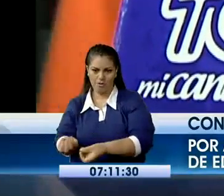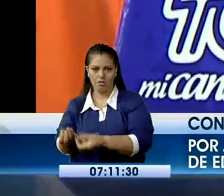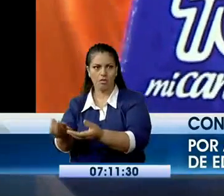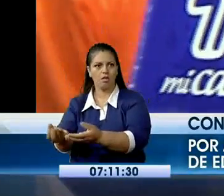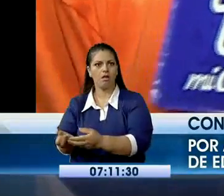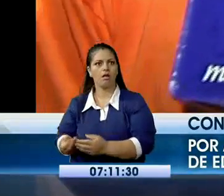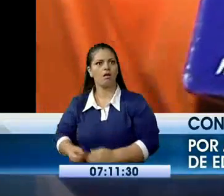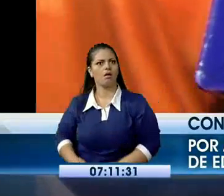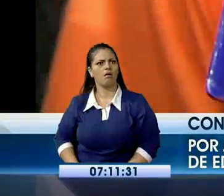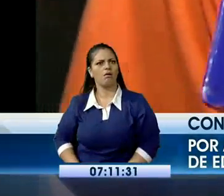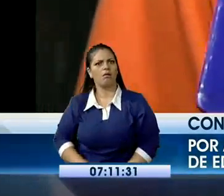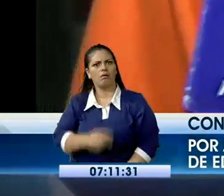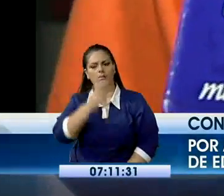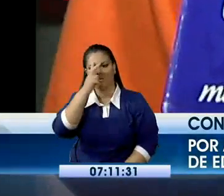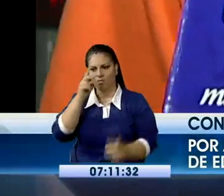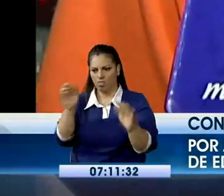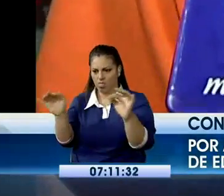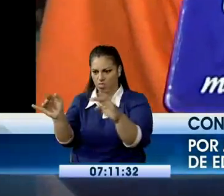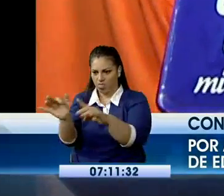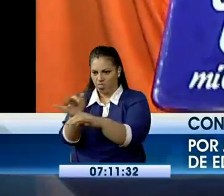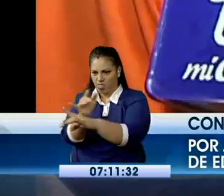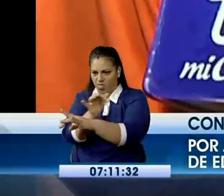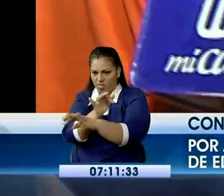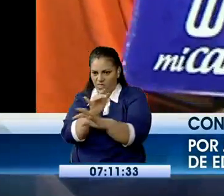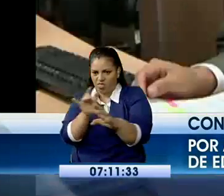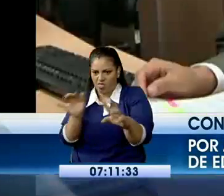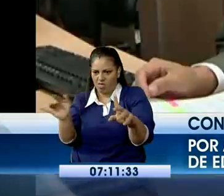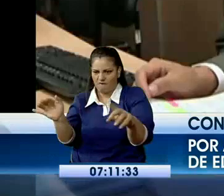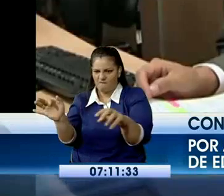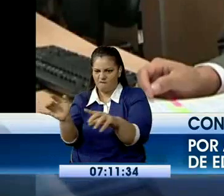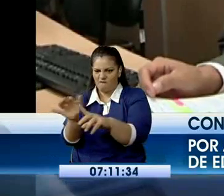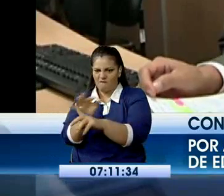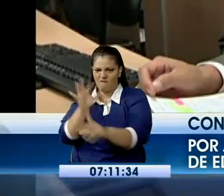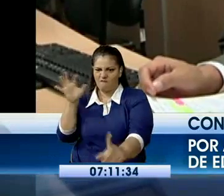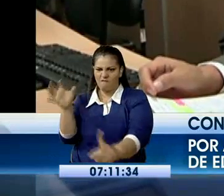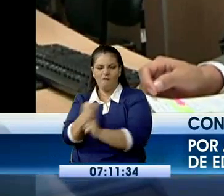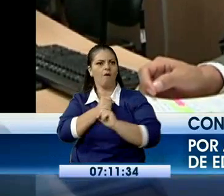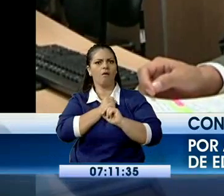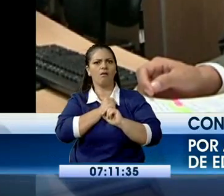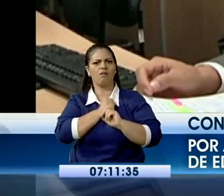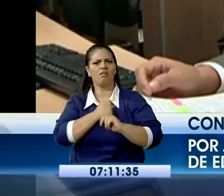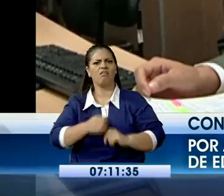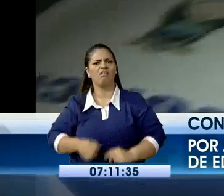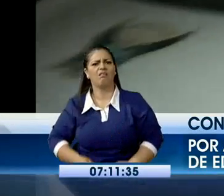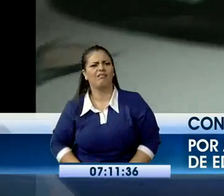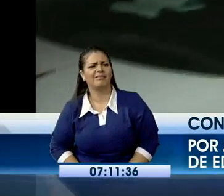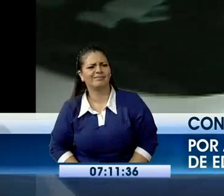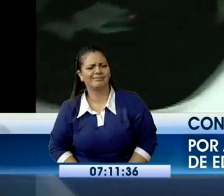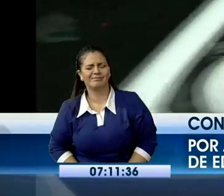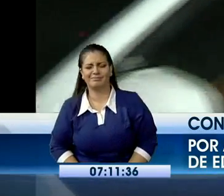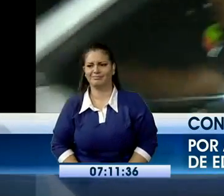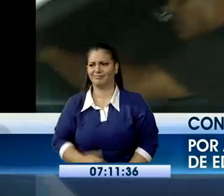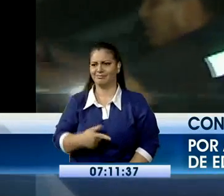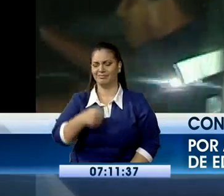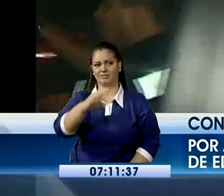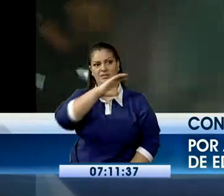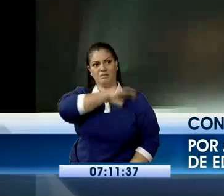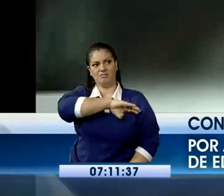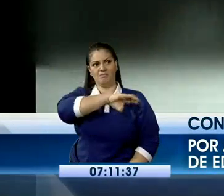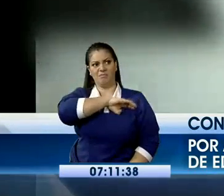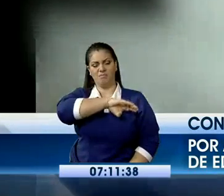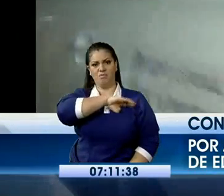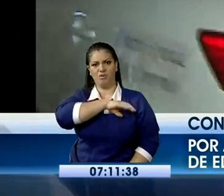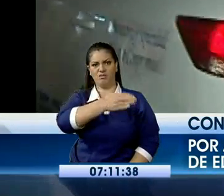bien con ustedes? Claro, conmigo a veces se portaba bien, me saludaba. El fiscal Neil Dueñas, de la Unidad de Flagrancia